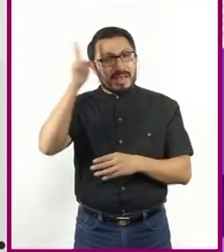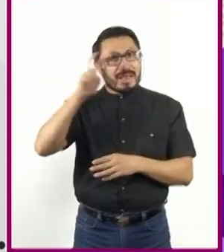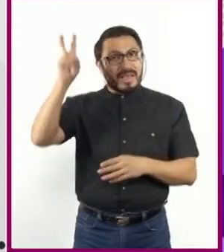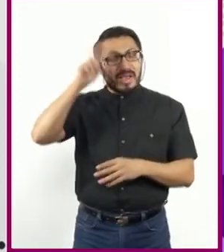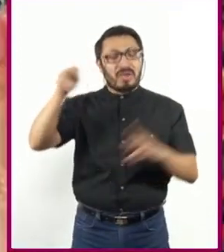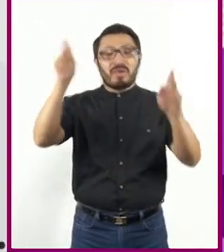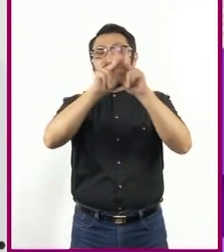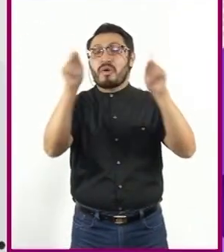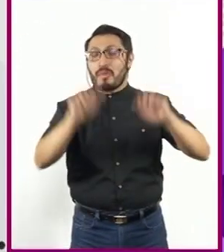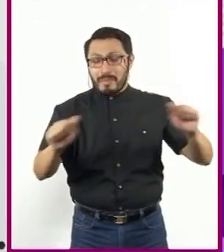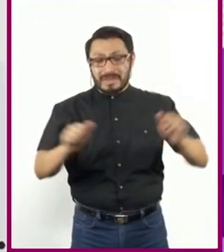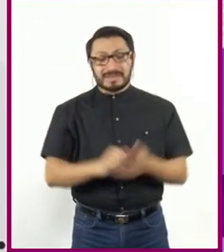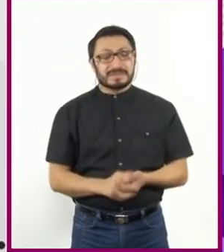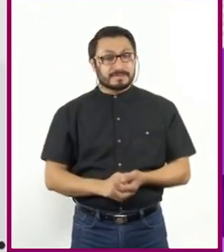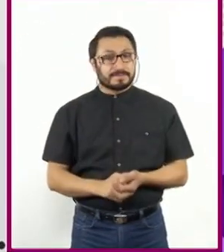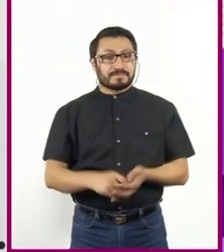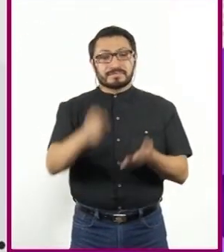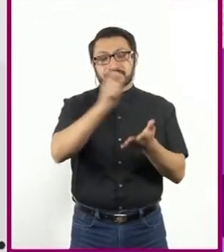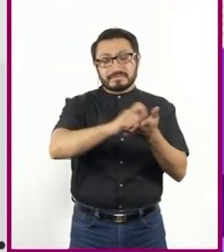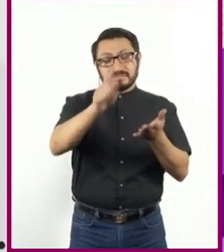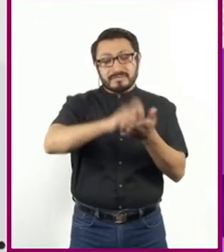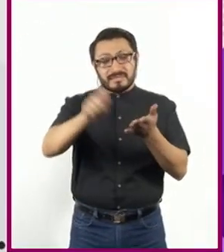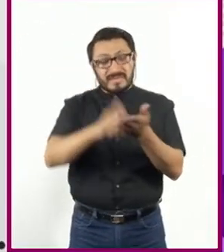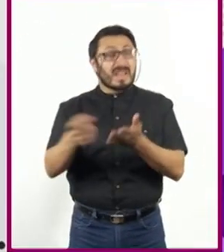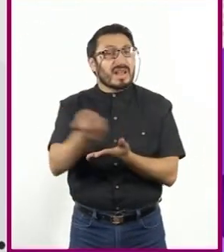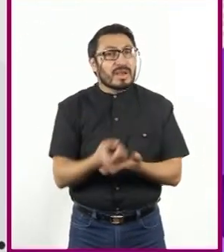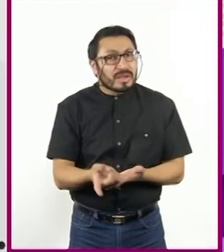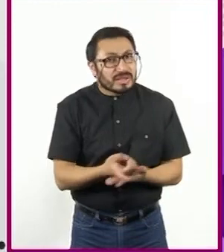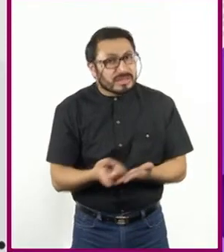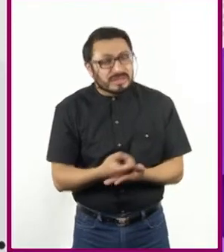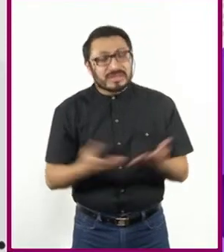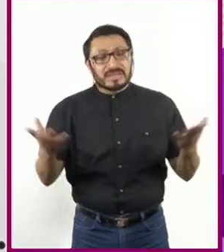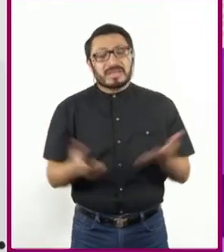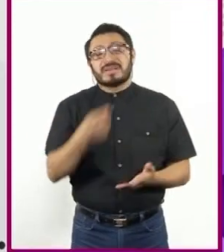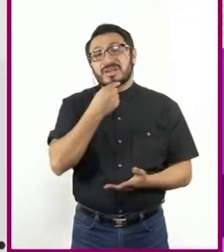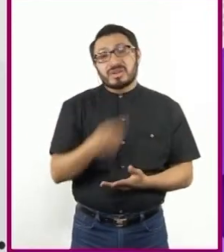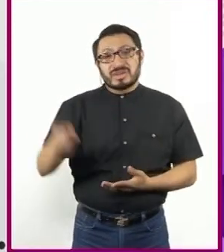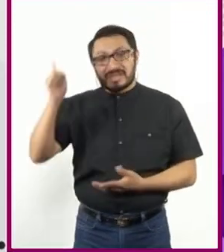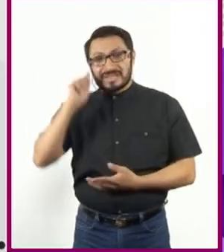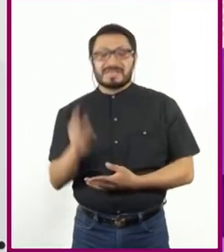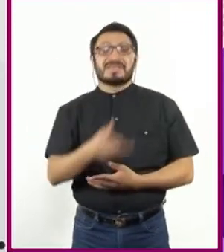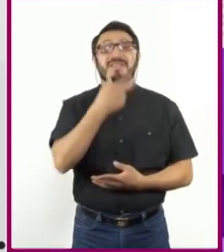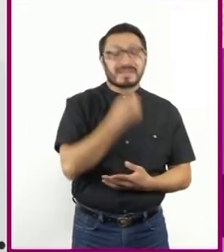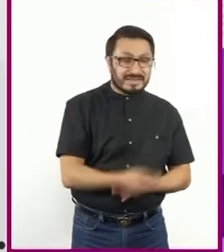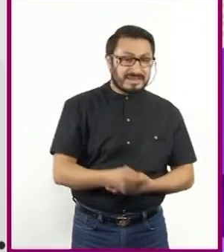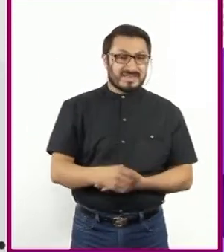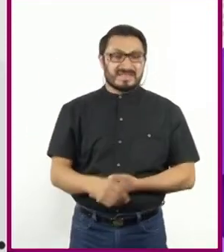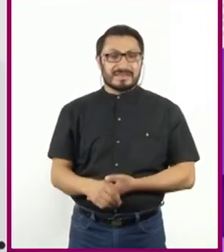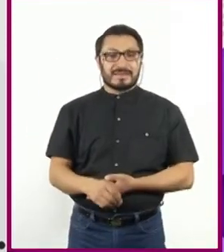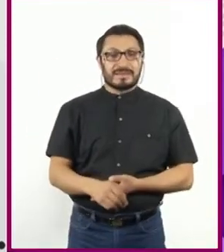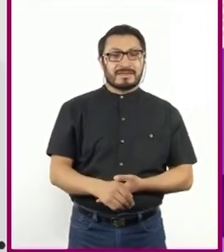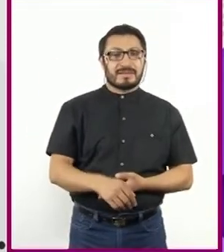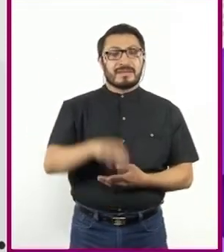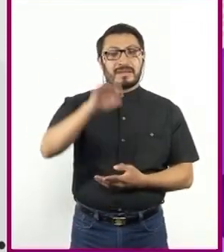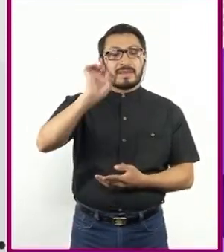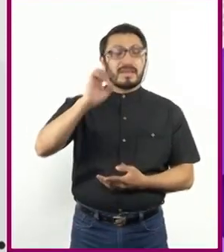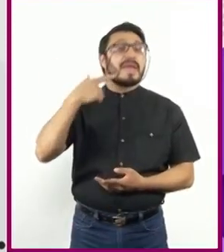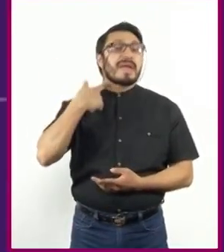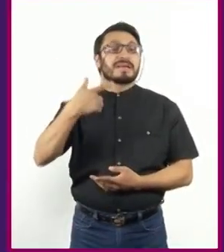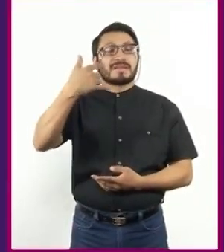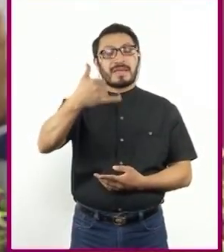Paz, colección de escritos y dibujos hechos por niñas y niños de la ex Yugoslavia.